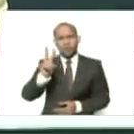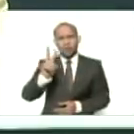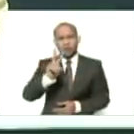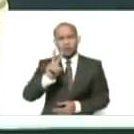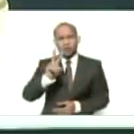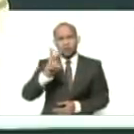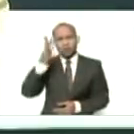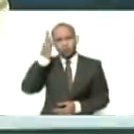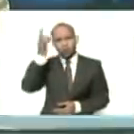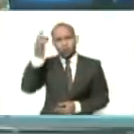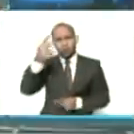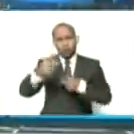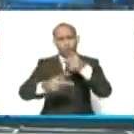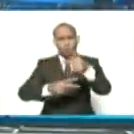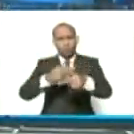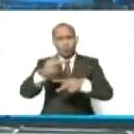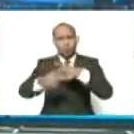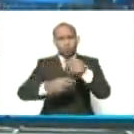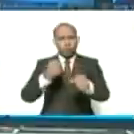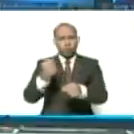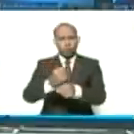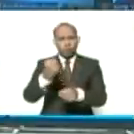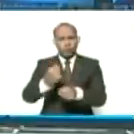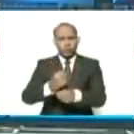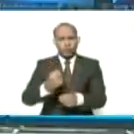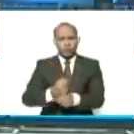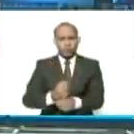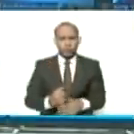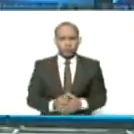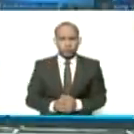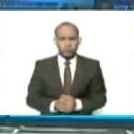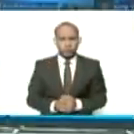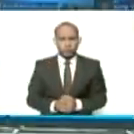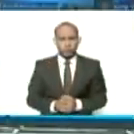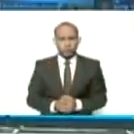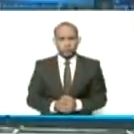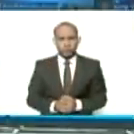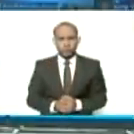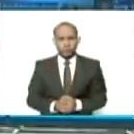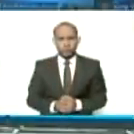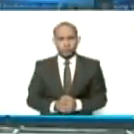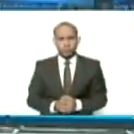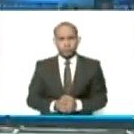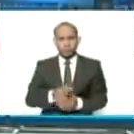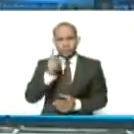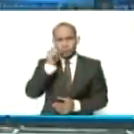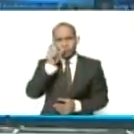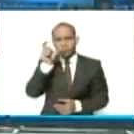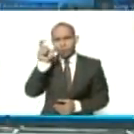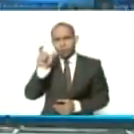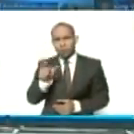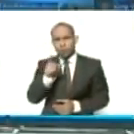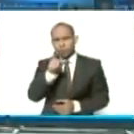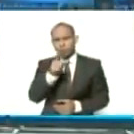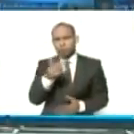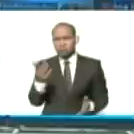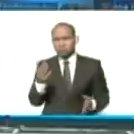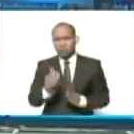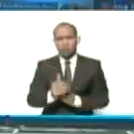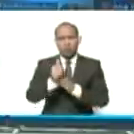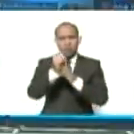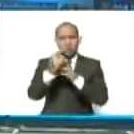2.422 consejos productivos de trabajadores. Jesús Faría, tú que eres marxista-leninista,